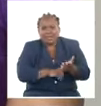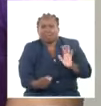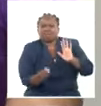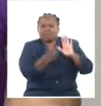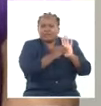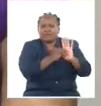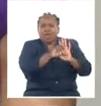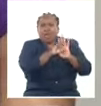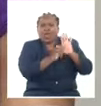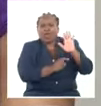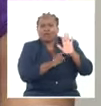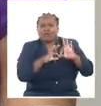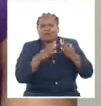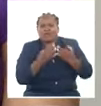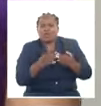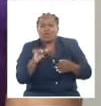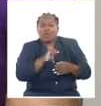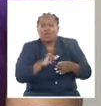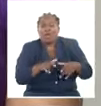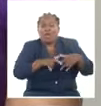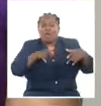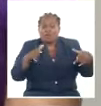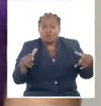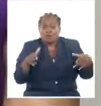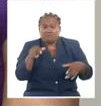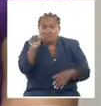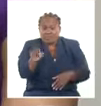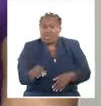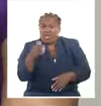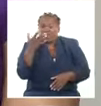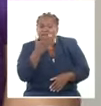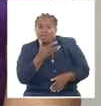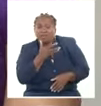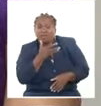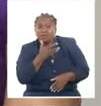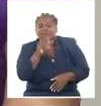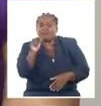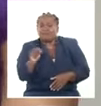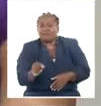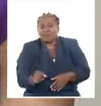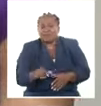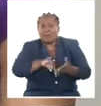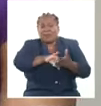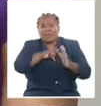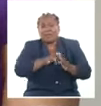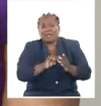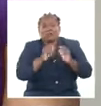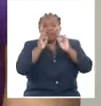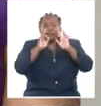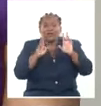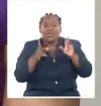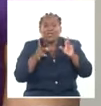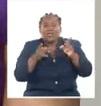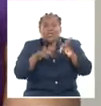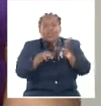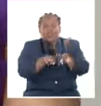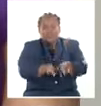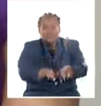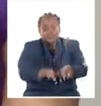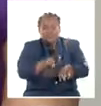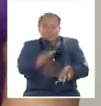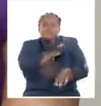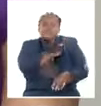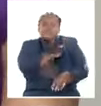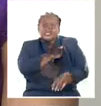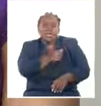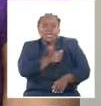Familia. También se amplía como sujeto a las personas que sobre la base de un proyecto de vida en común prevén concebir un